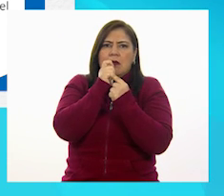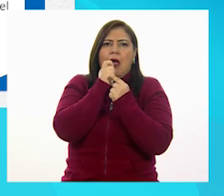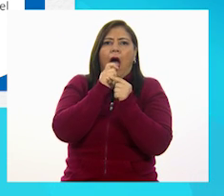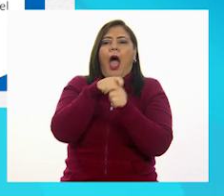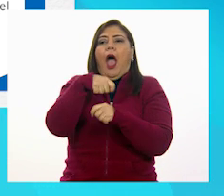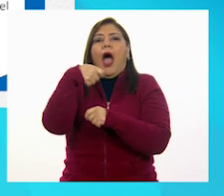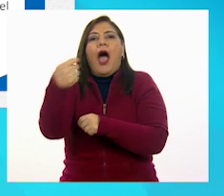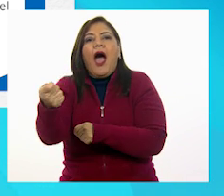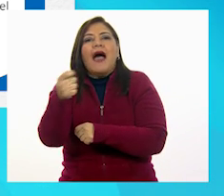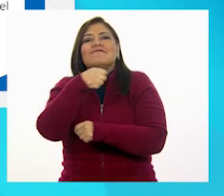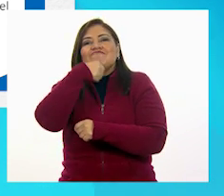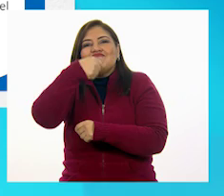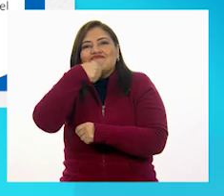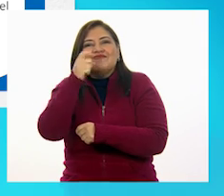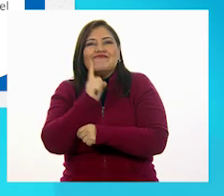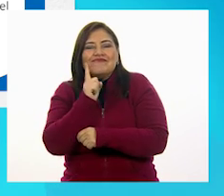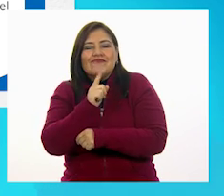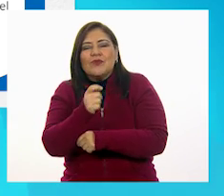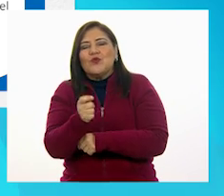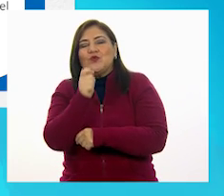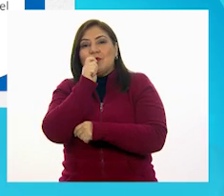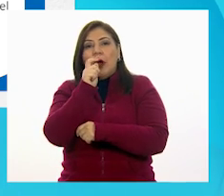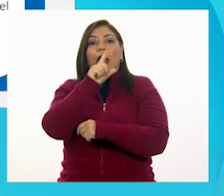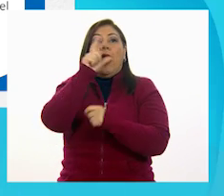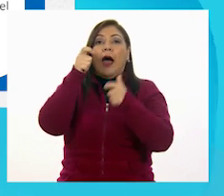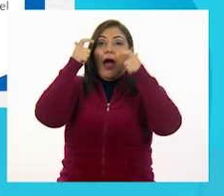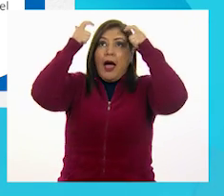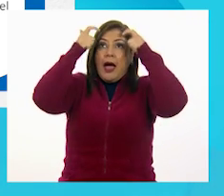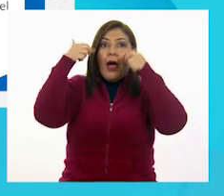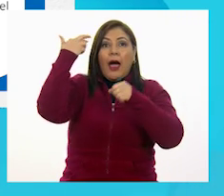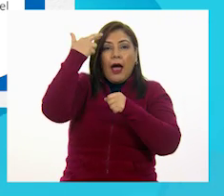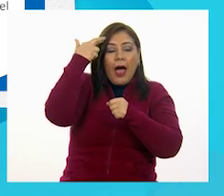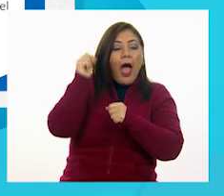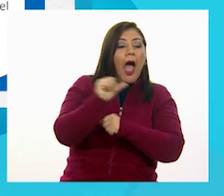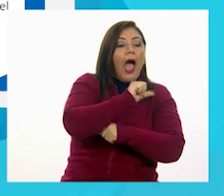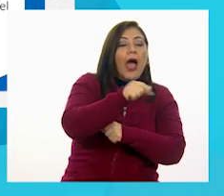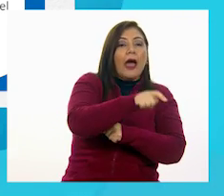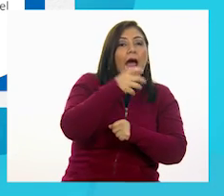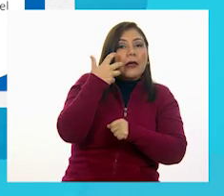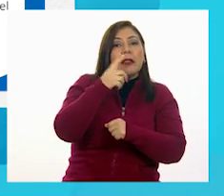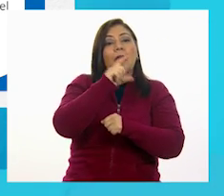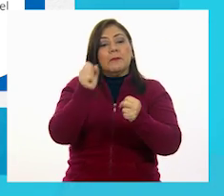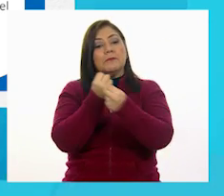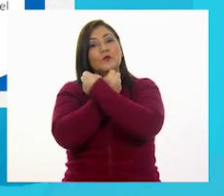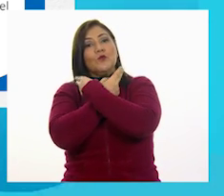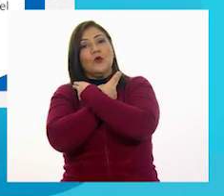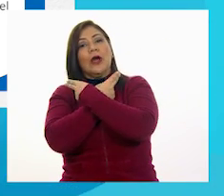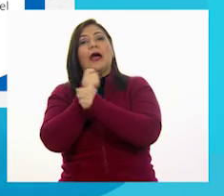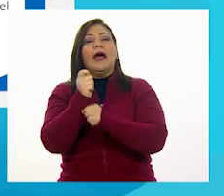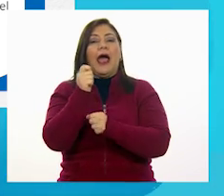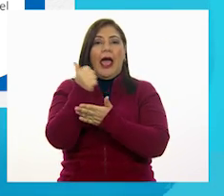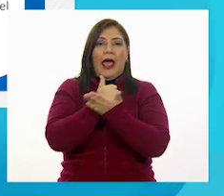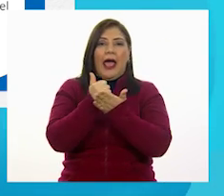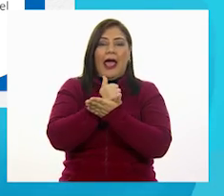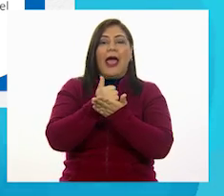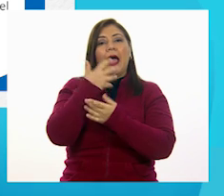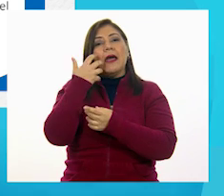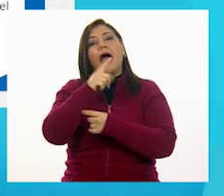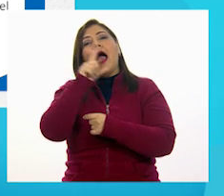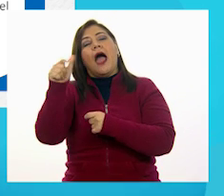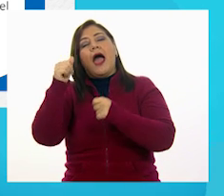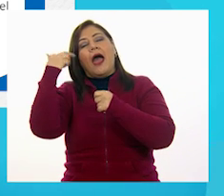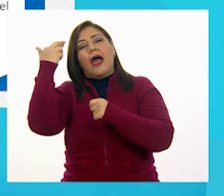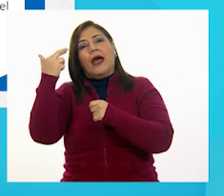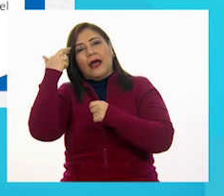la viejita. La corona del rey le cayó al gato y el moño azul del gato le cayó al rey. Y el viento